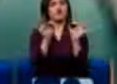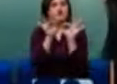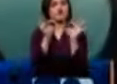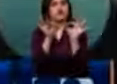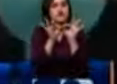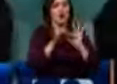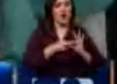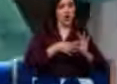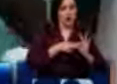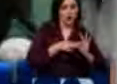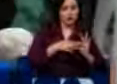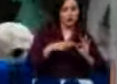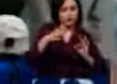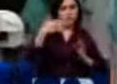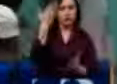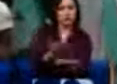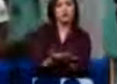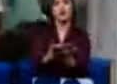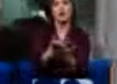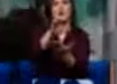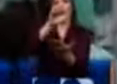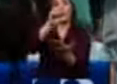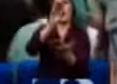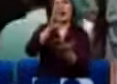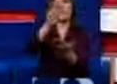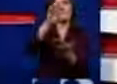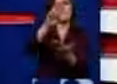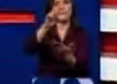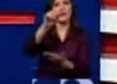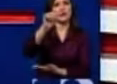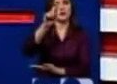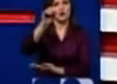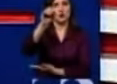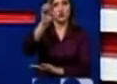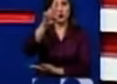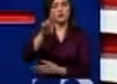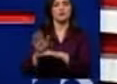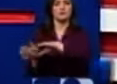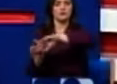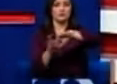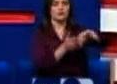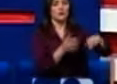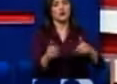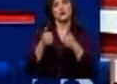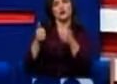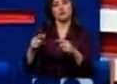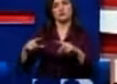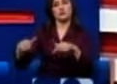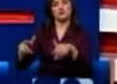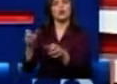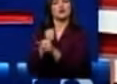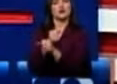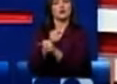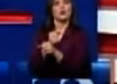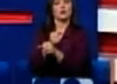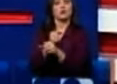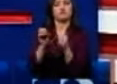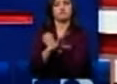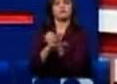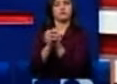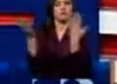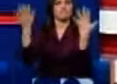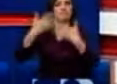que conecte Calderón hasta El Labrador. Y por otro lado, el candidato de gobierno Lenín Moreno realizó su cierre de campaña